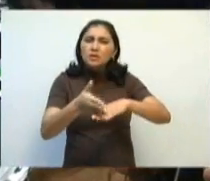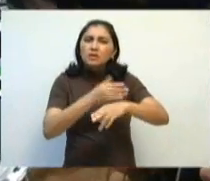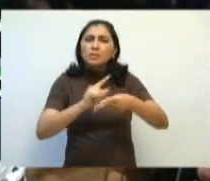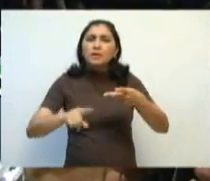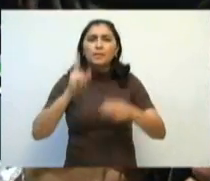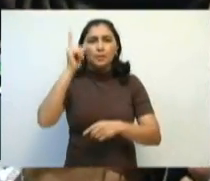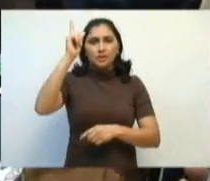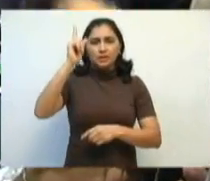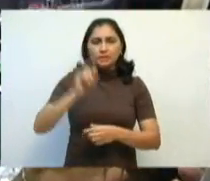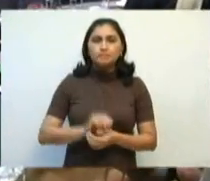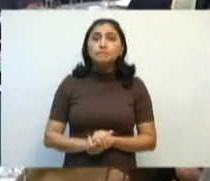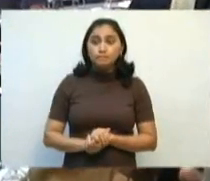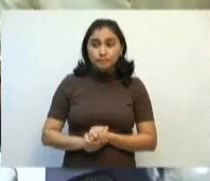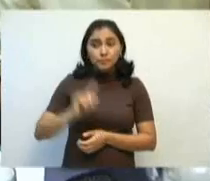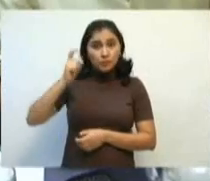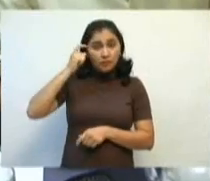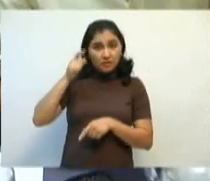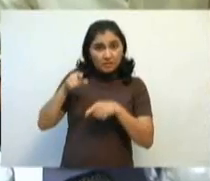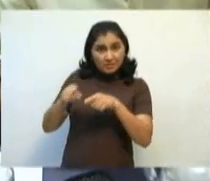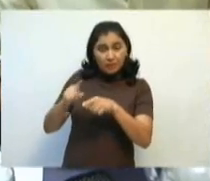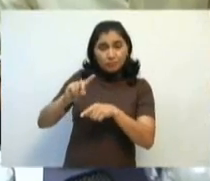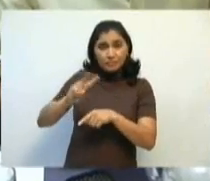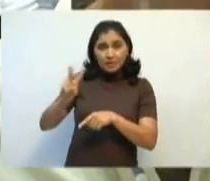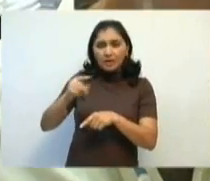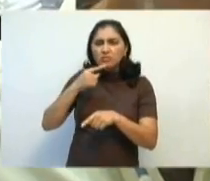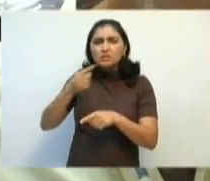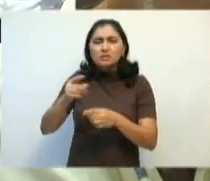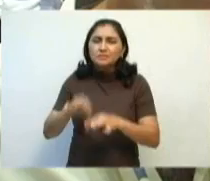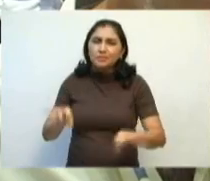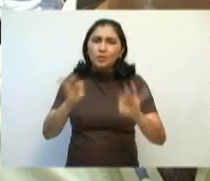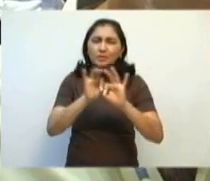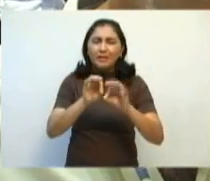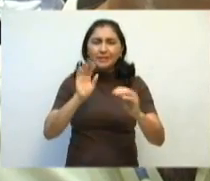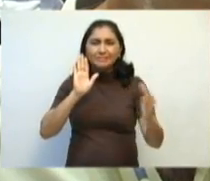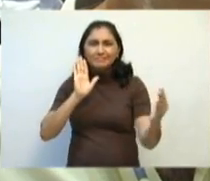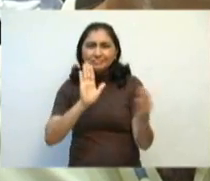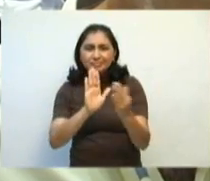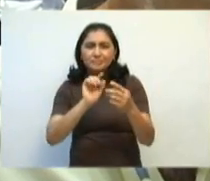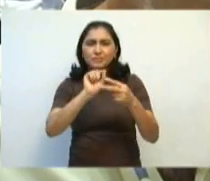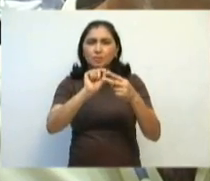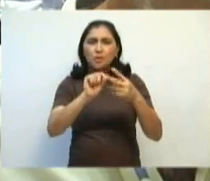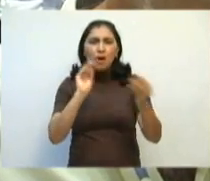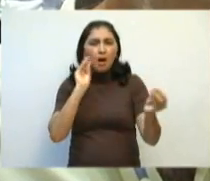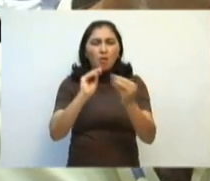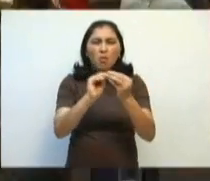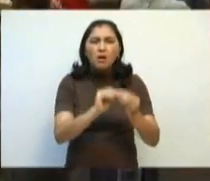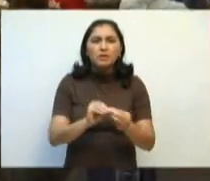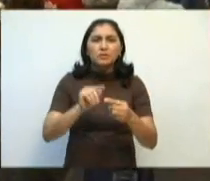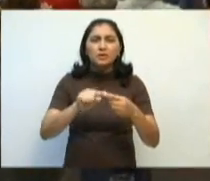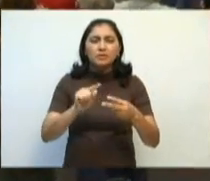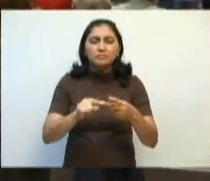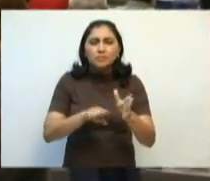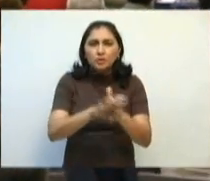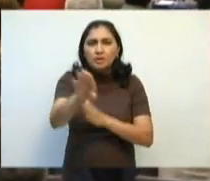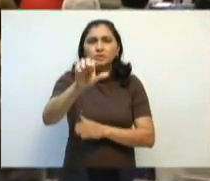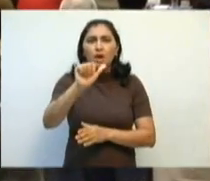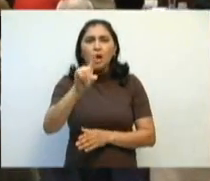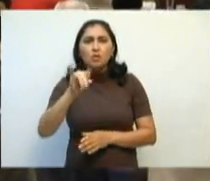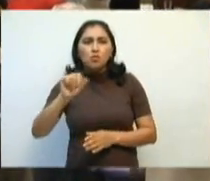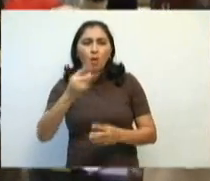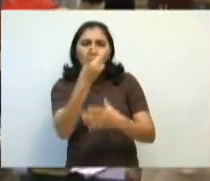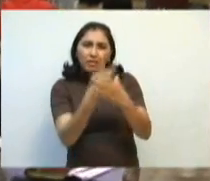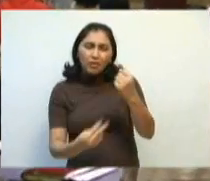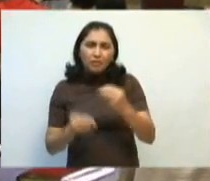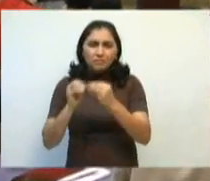etapa, política. Para Verano de la Rosa, es importante el acercamiento en puntos como el proceso gradual para que las regiones se conviertan